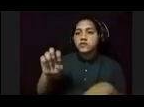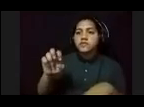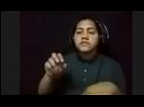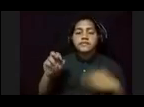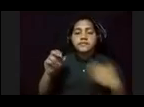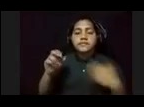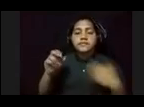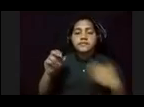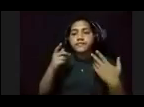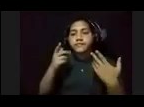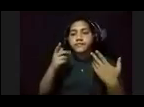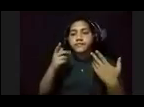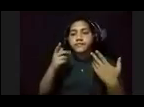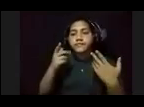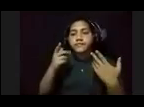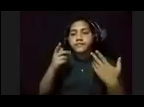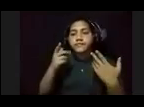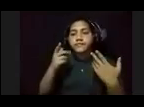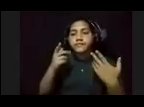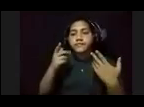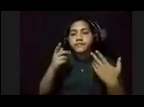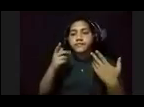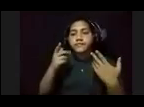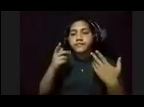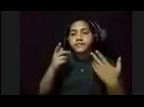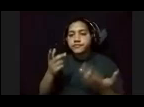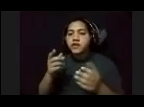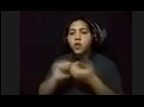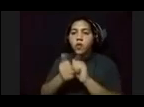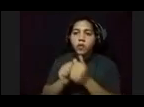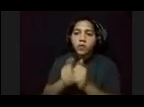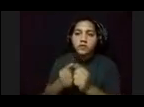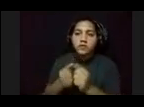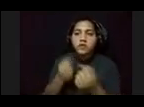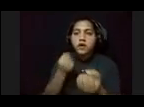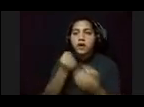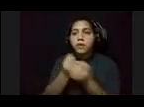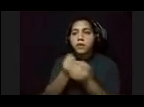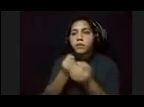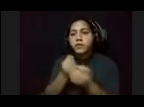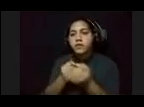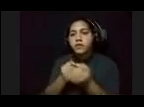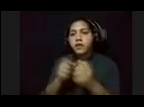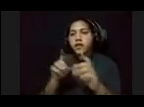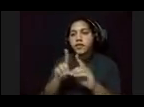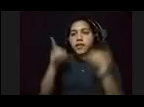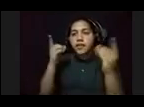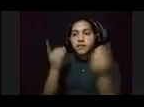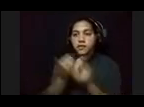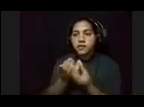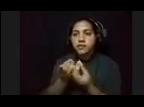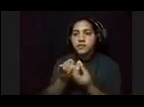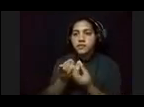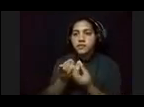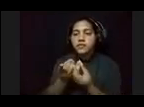resultado de un concurso auspiciado por el Departamento de la Vivienda, cuyo propósito era